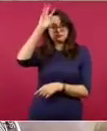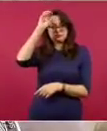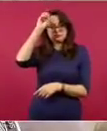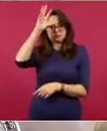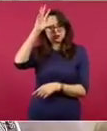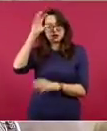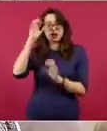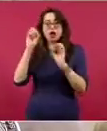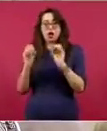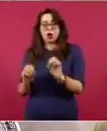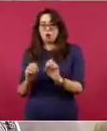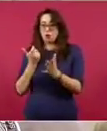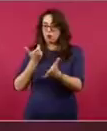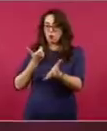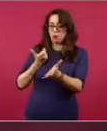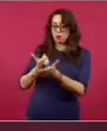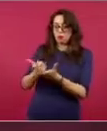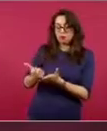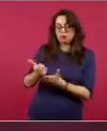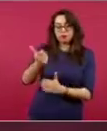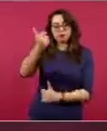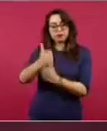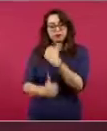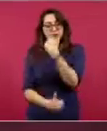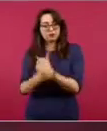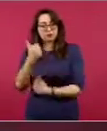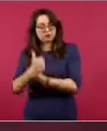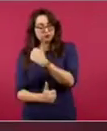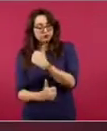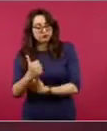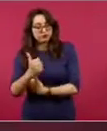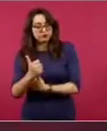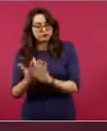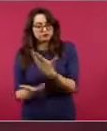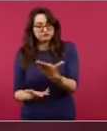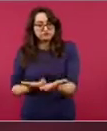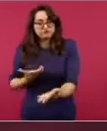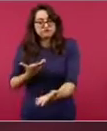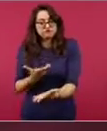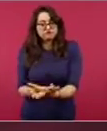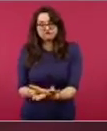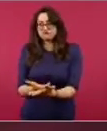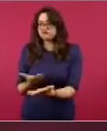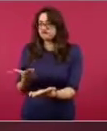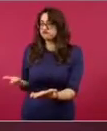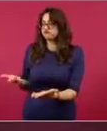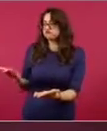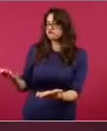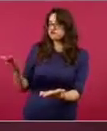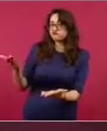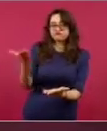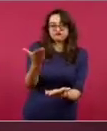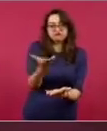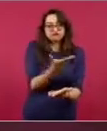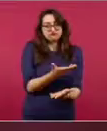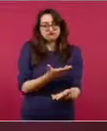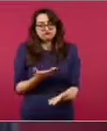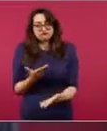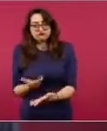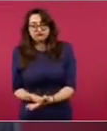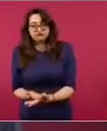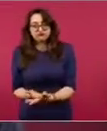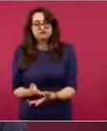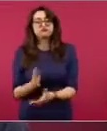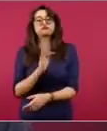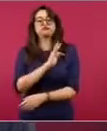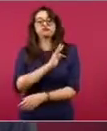a la subasta, el monto de la propuesta presentada por los otros que acudan a la subasta,